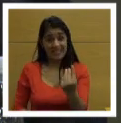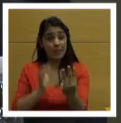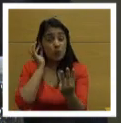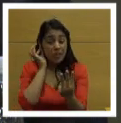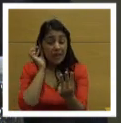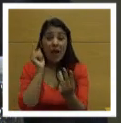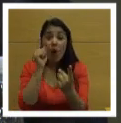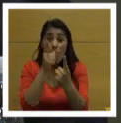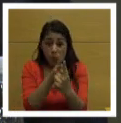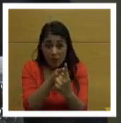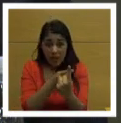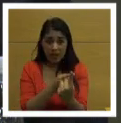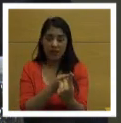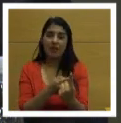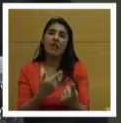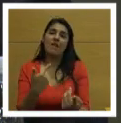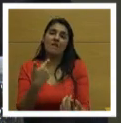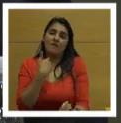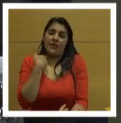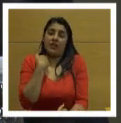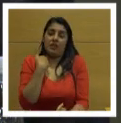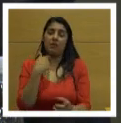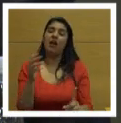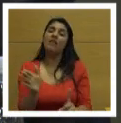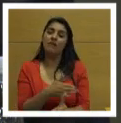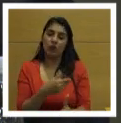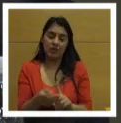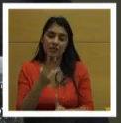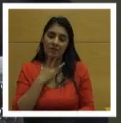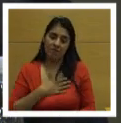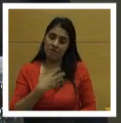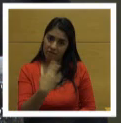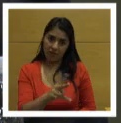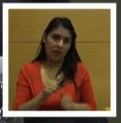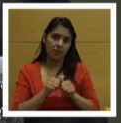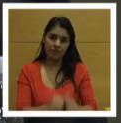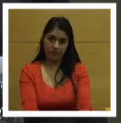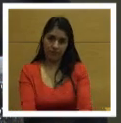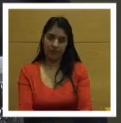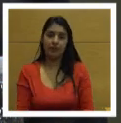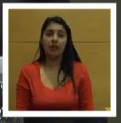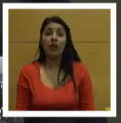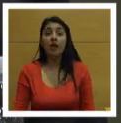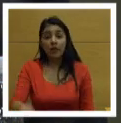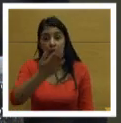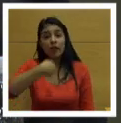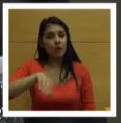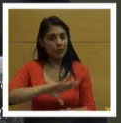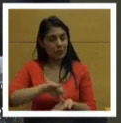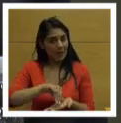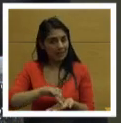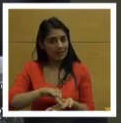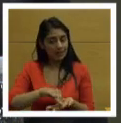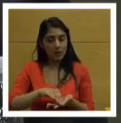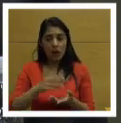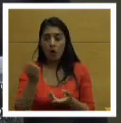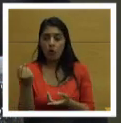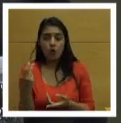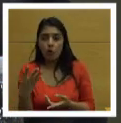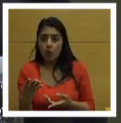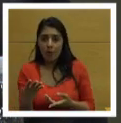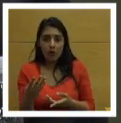será víctima de algún tipo de violencia a lo largo de su vida. En nuestro país las cifras no se alejan de la